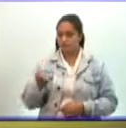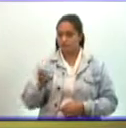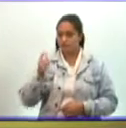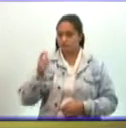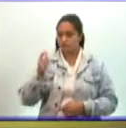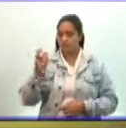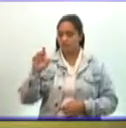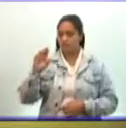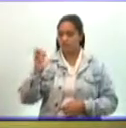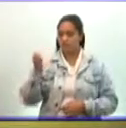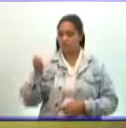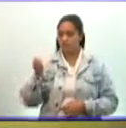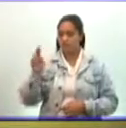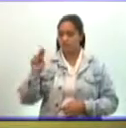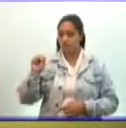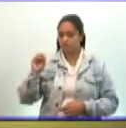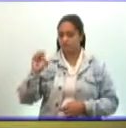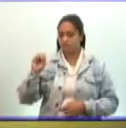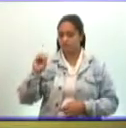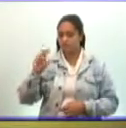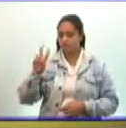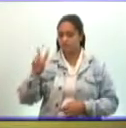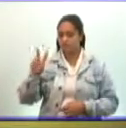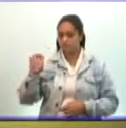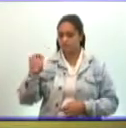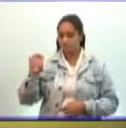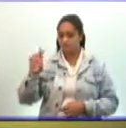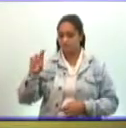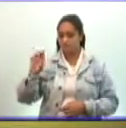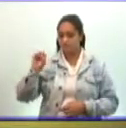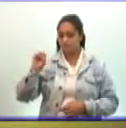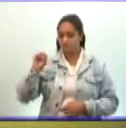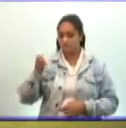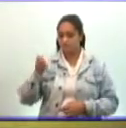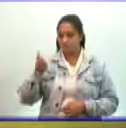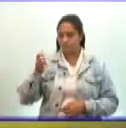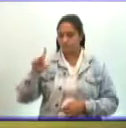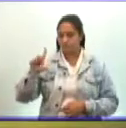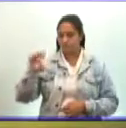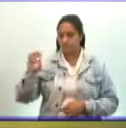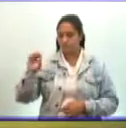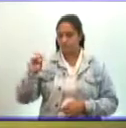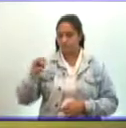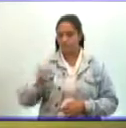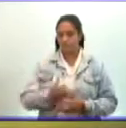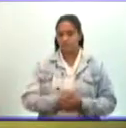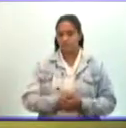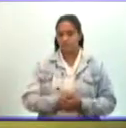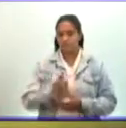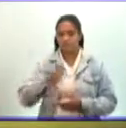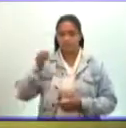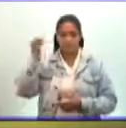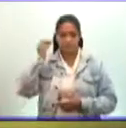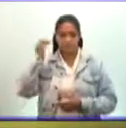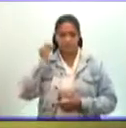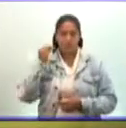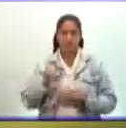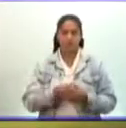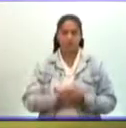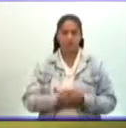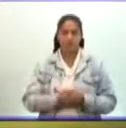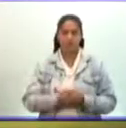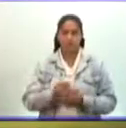de un segmento. Hemos tenido en cuenta el conocimiento que conocemos de las